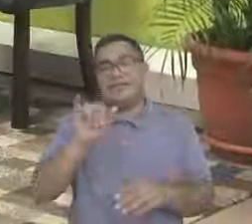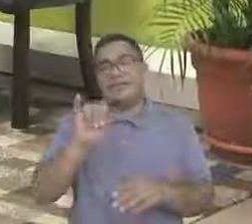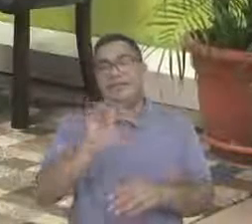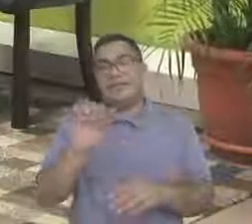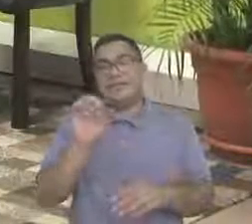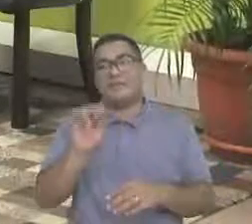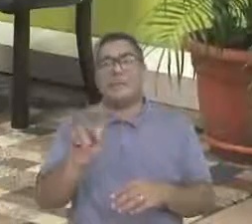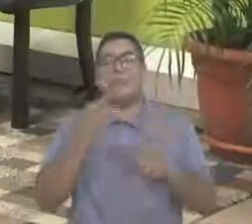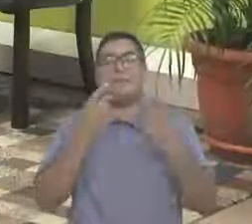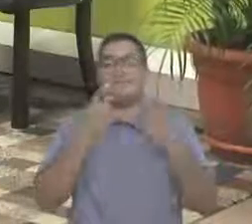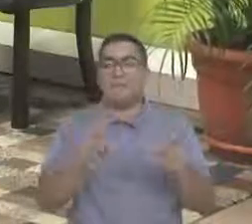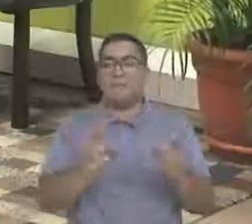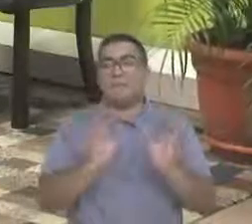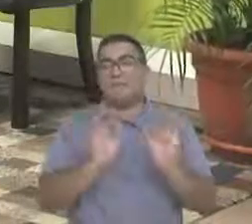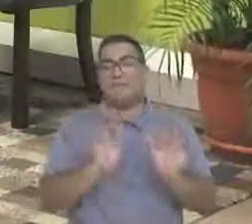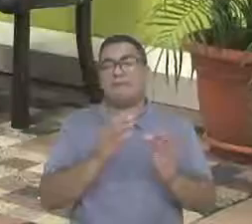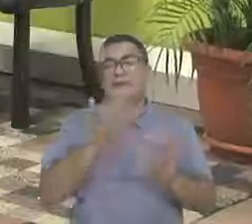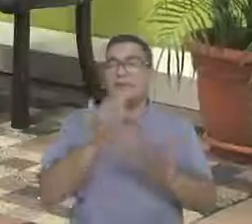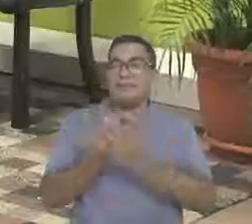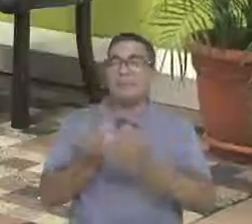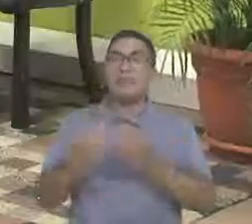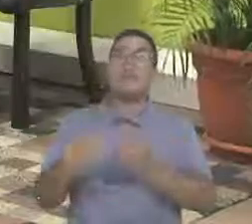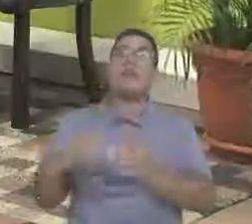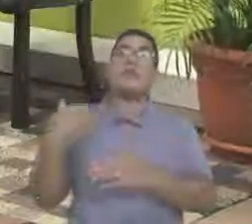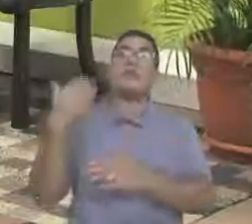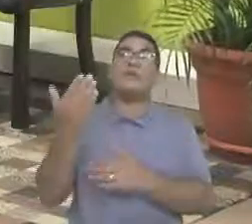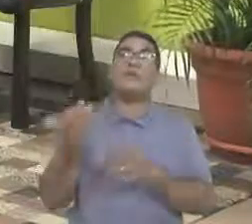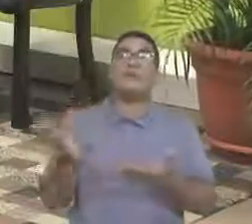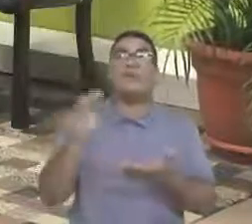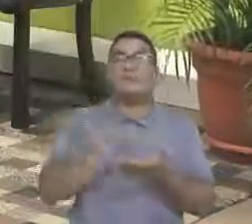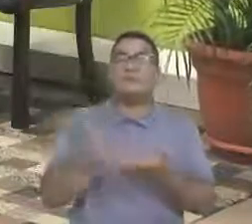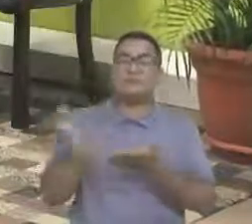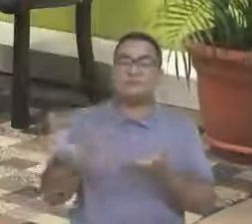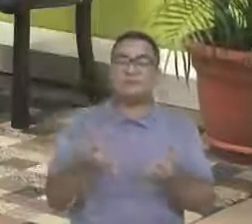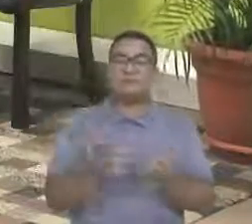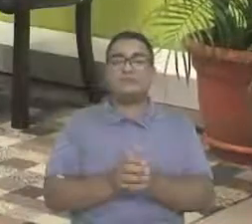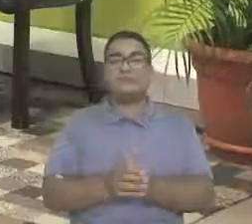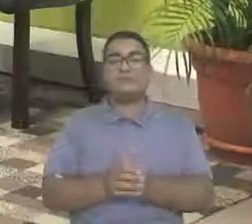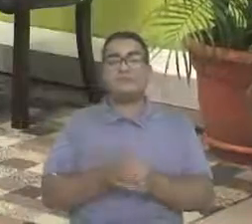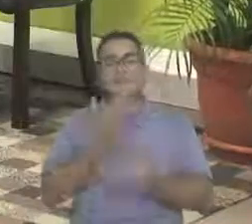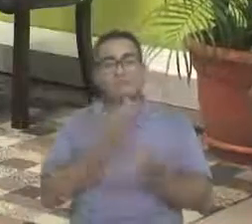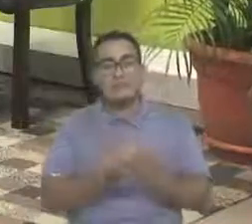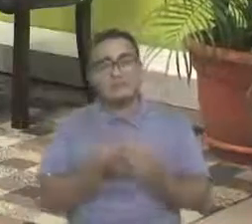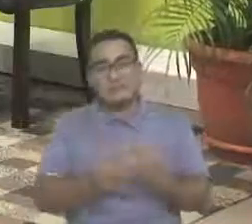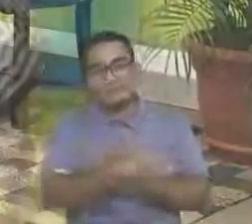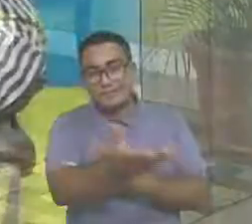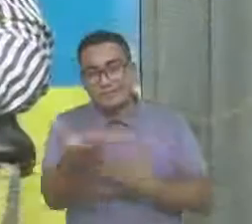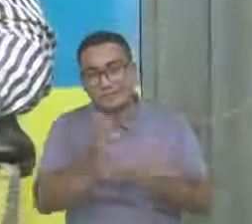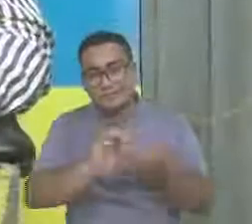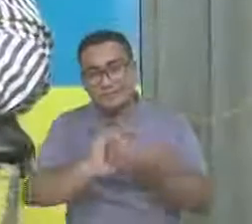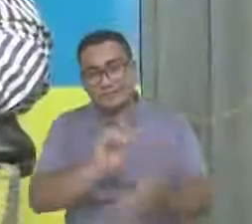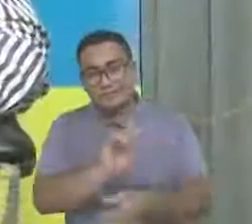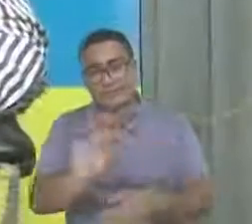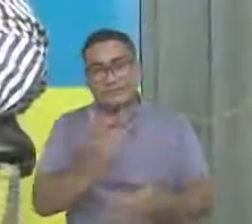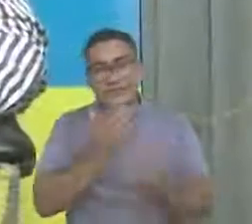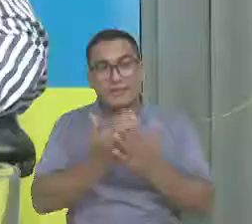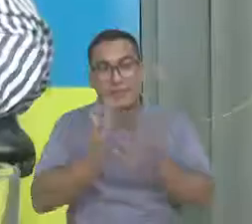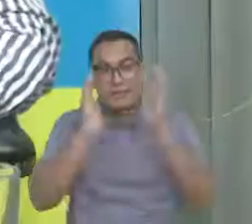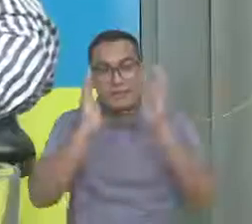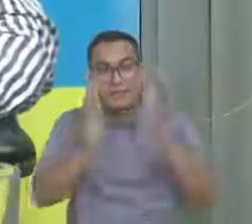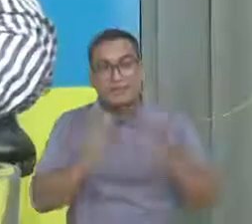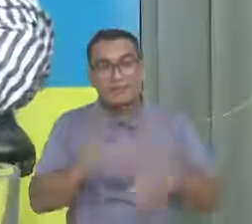solo media hora, pero le agradecemos, le esperamos en otra ocasión, va a ser bienvenido. Está bien. Le agradecemos también a usted, amigos televidentes, su